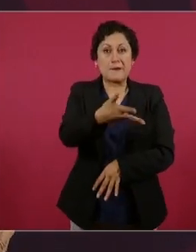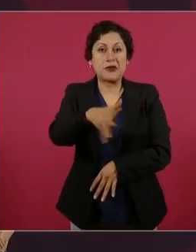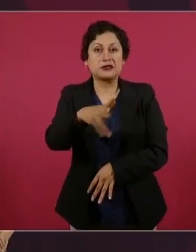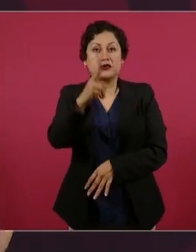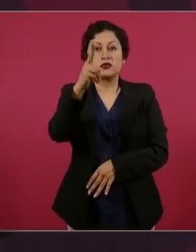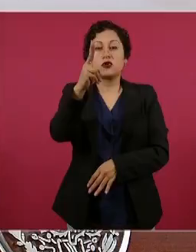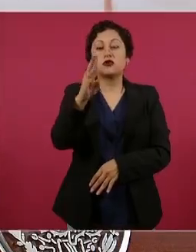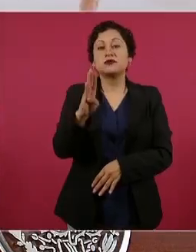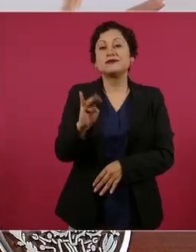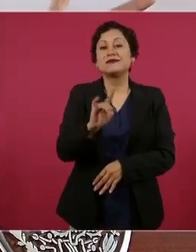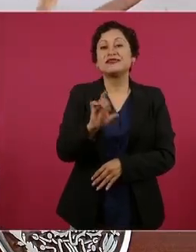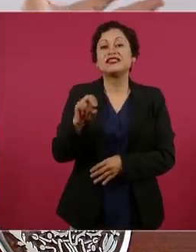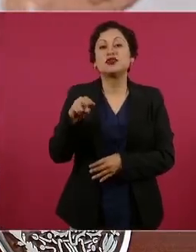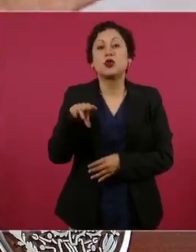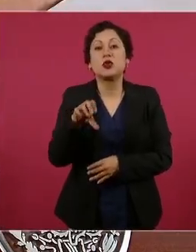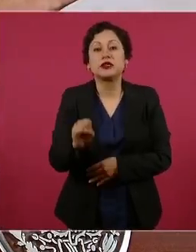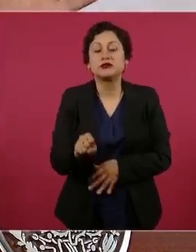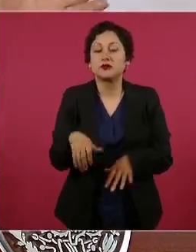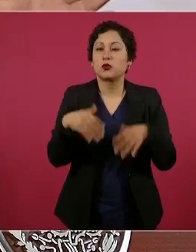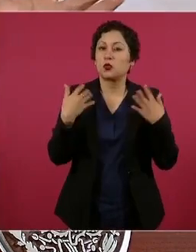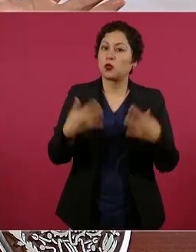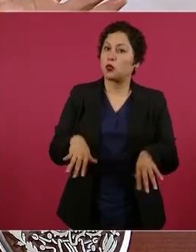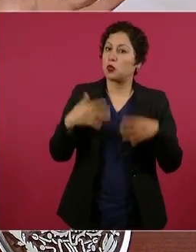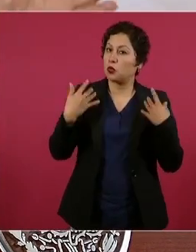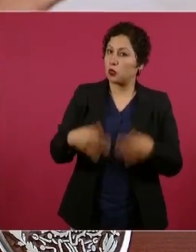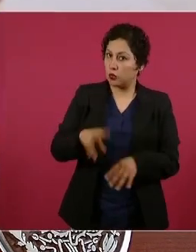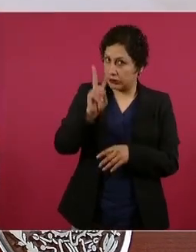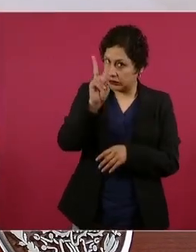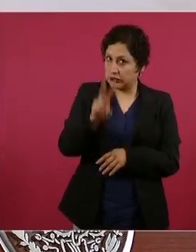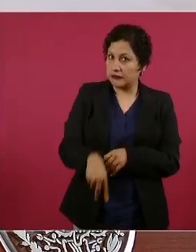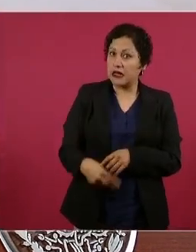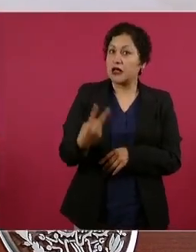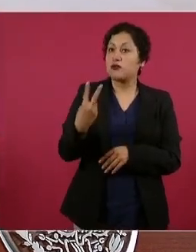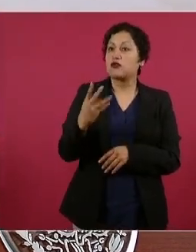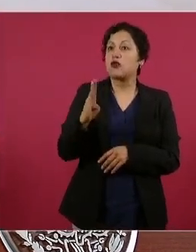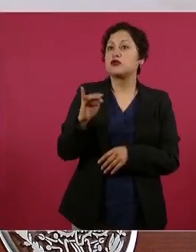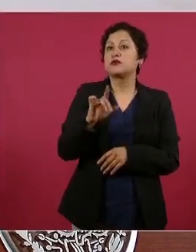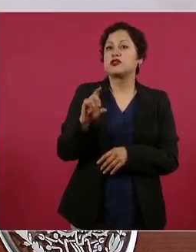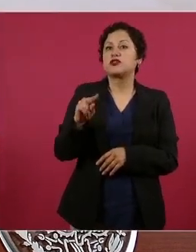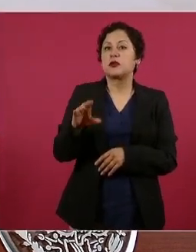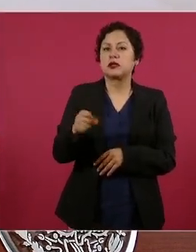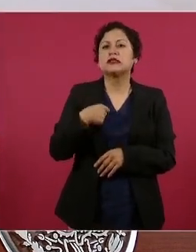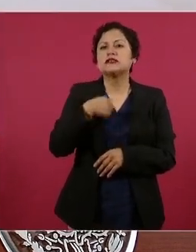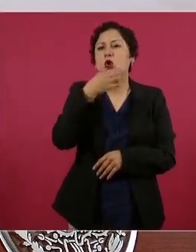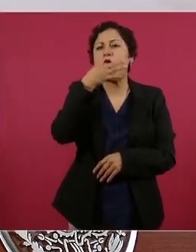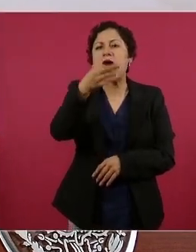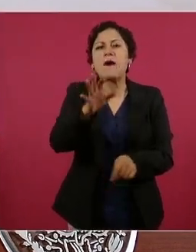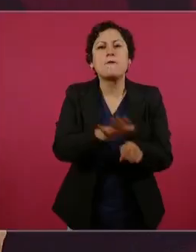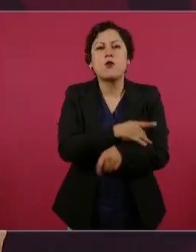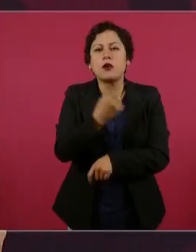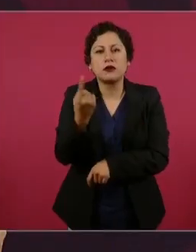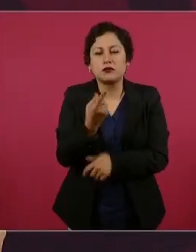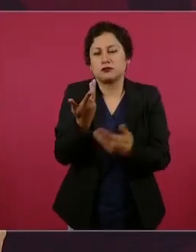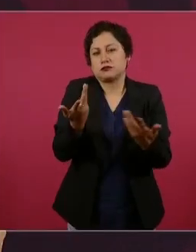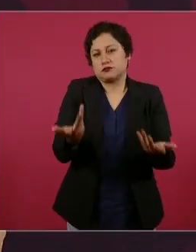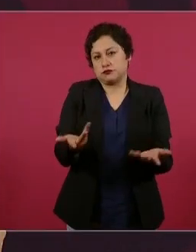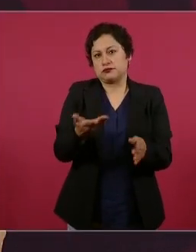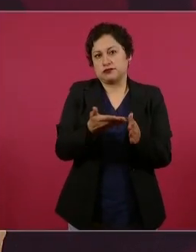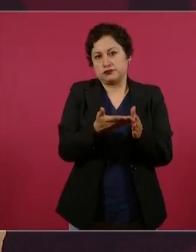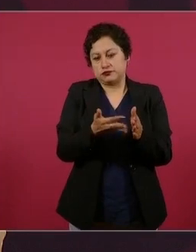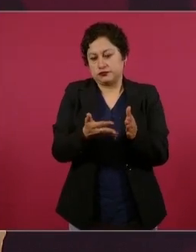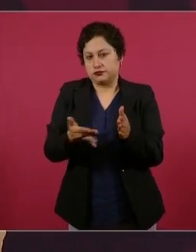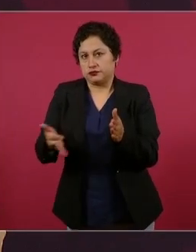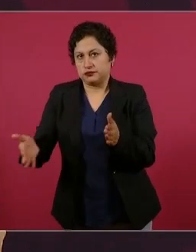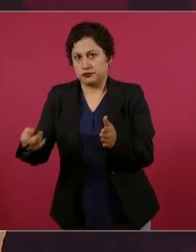2 billones, que ha sido la cantidad que hemos cobrado en estos juicios.